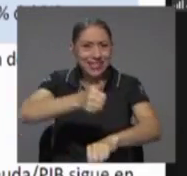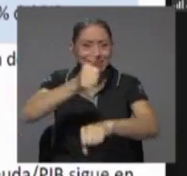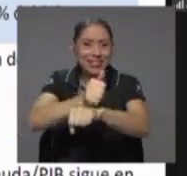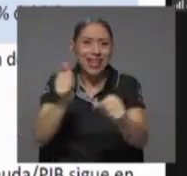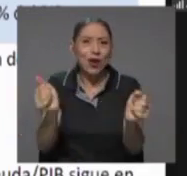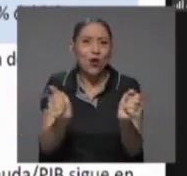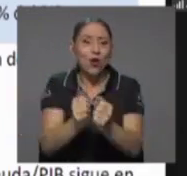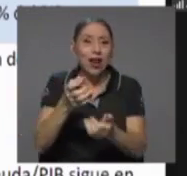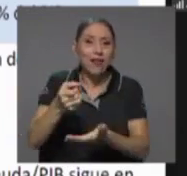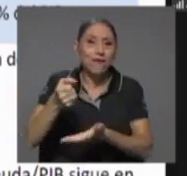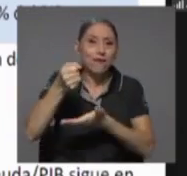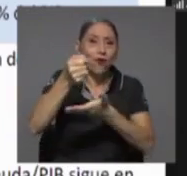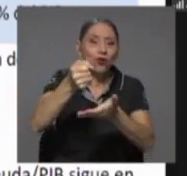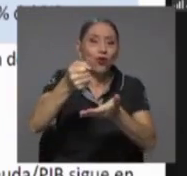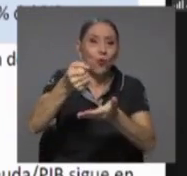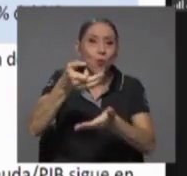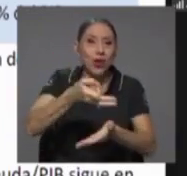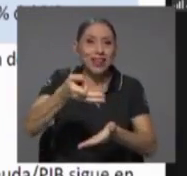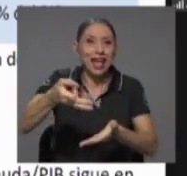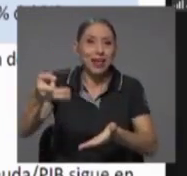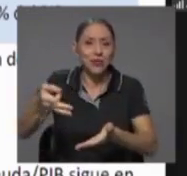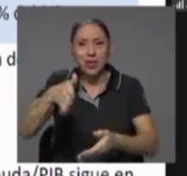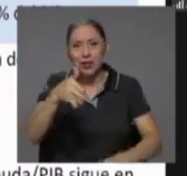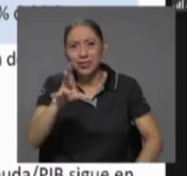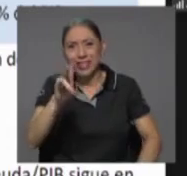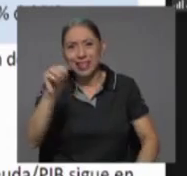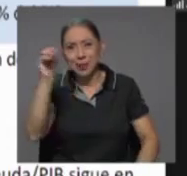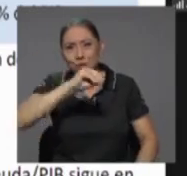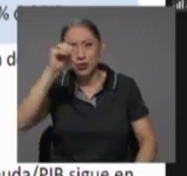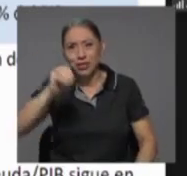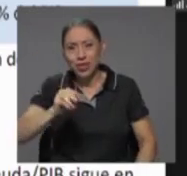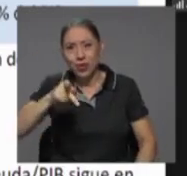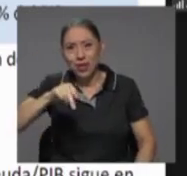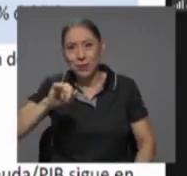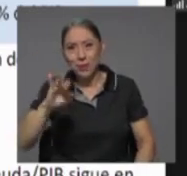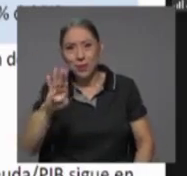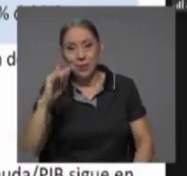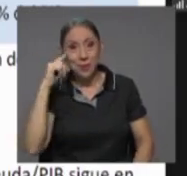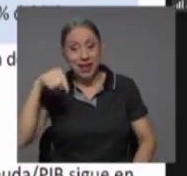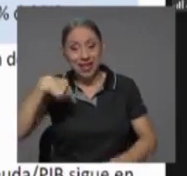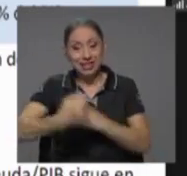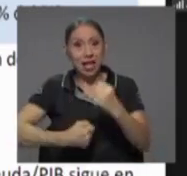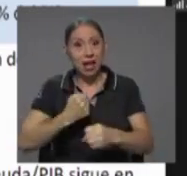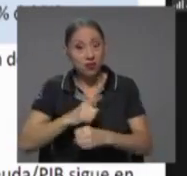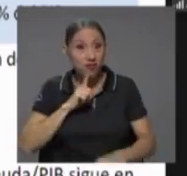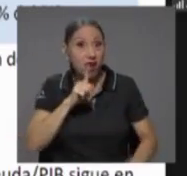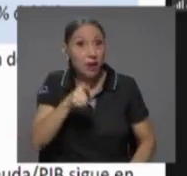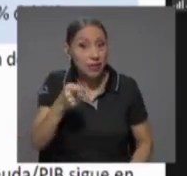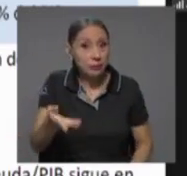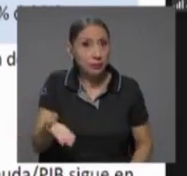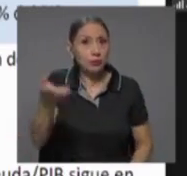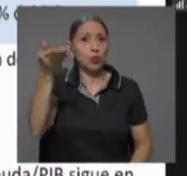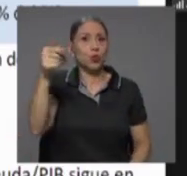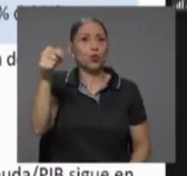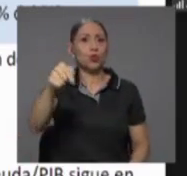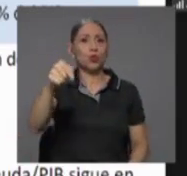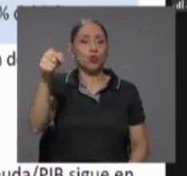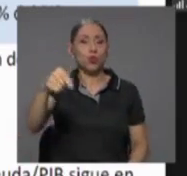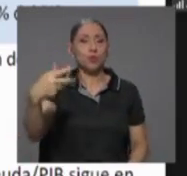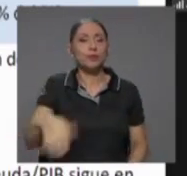del 70% del PIB para este año. Son números realmente elevados y